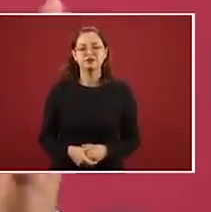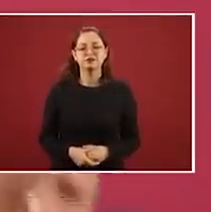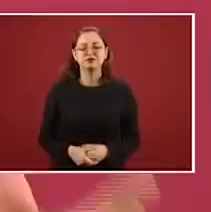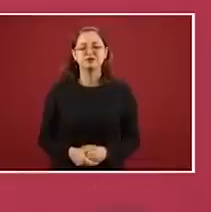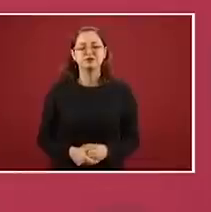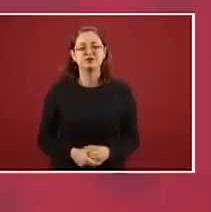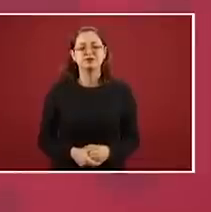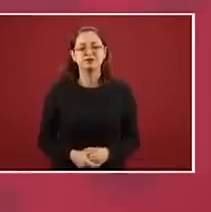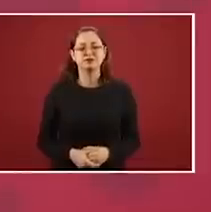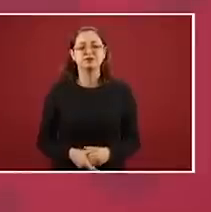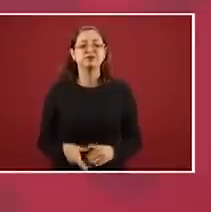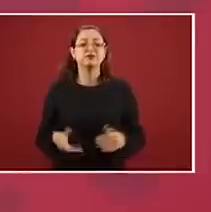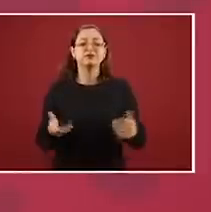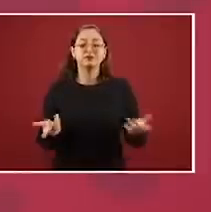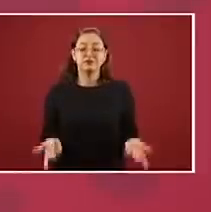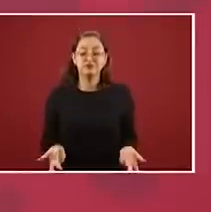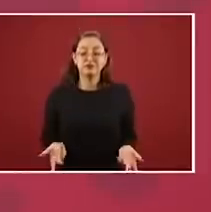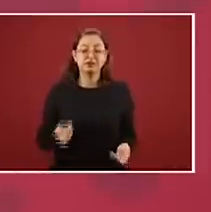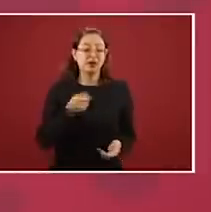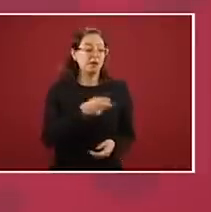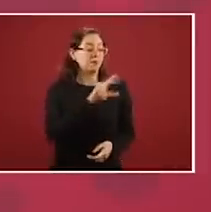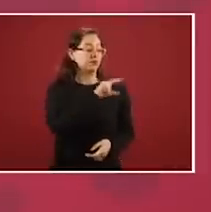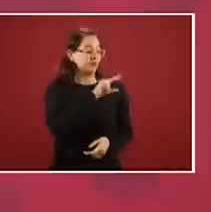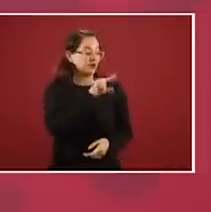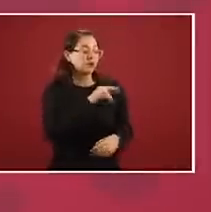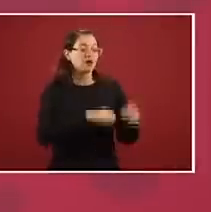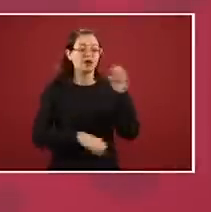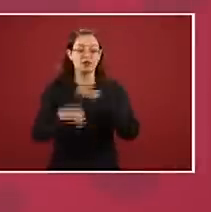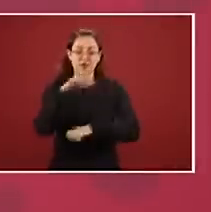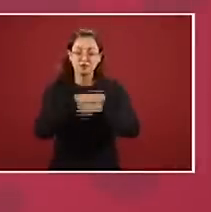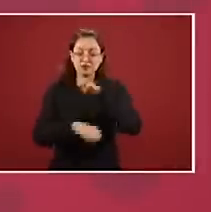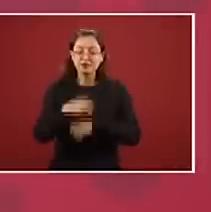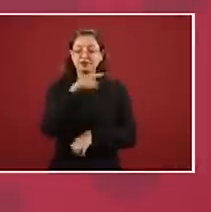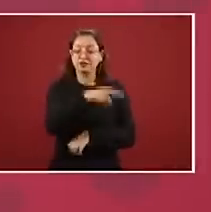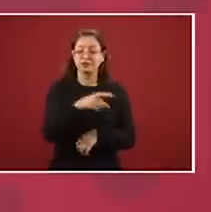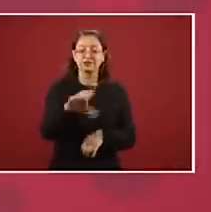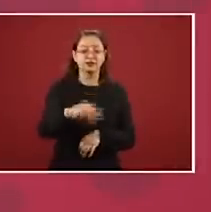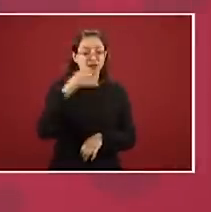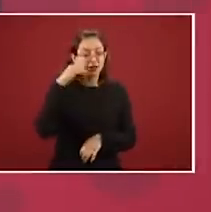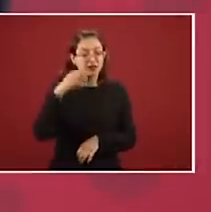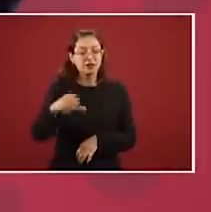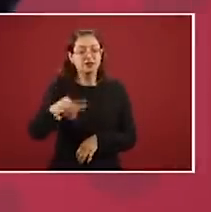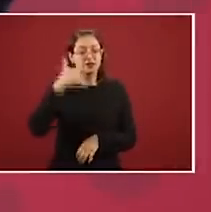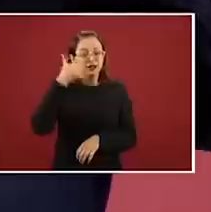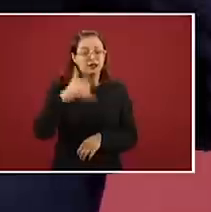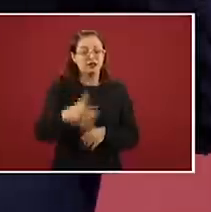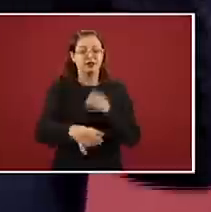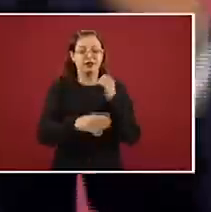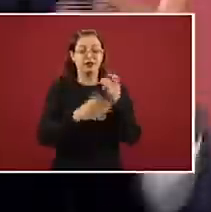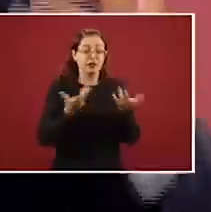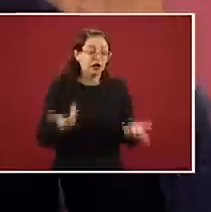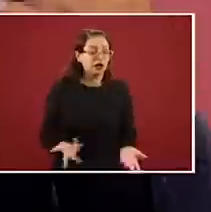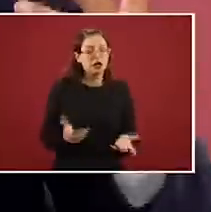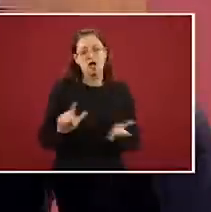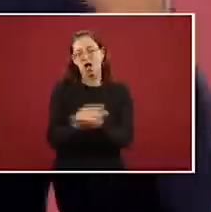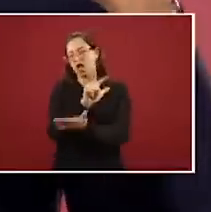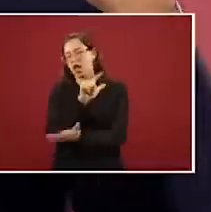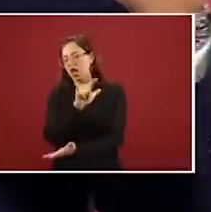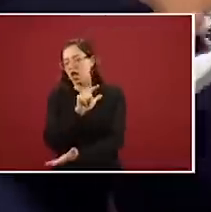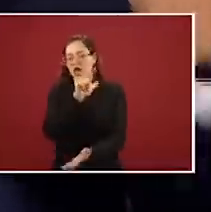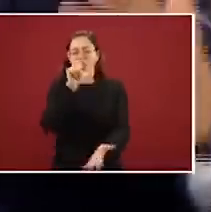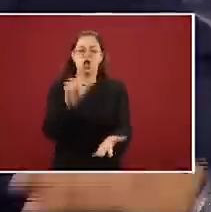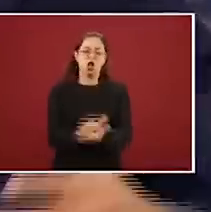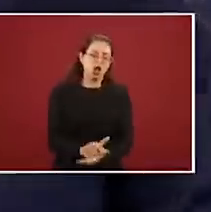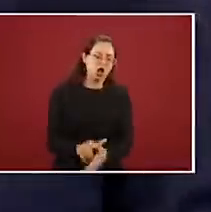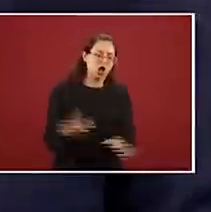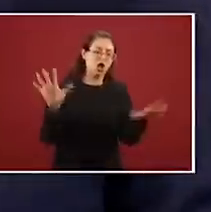Los particulares, las empresas de comunicación, aún con la reforma